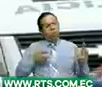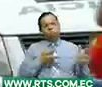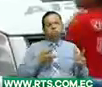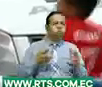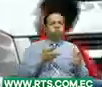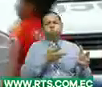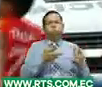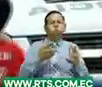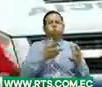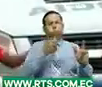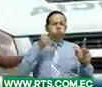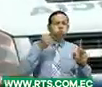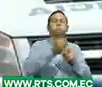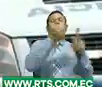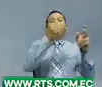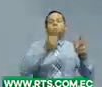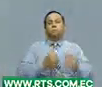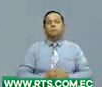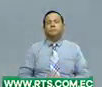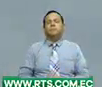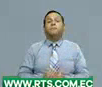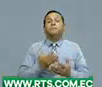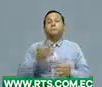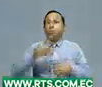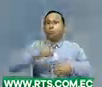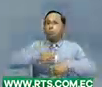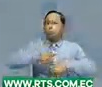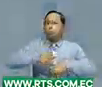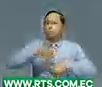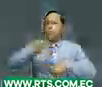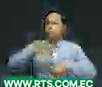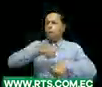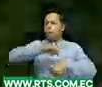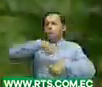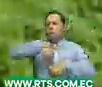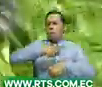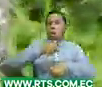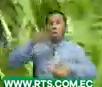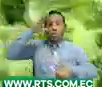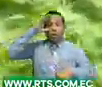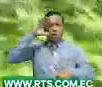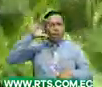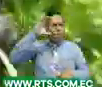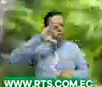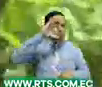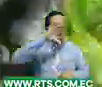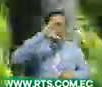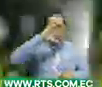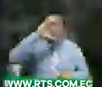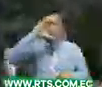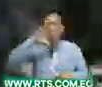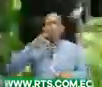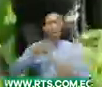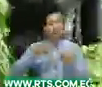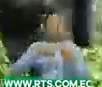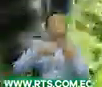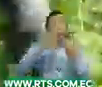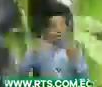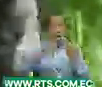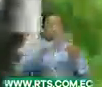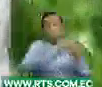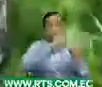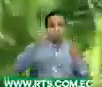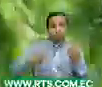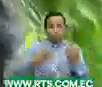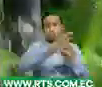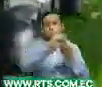por aire y tierra de los agentes policiales que duró aproximadamente una hora, el tercer involucrado se dio a la fuga. Tenemos